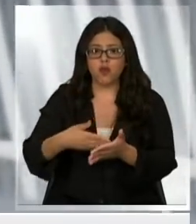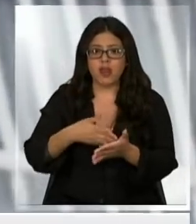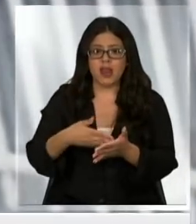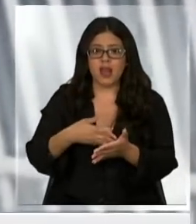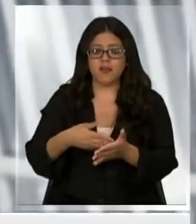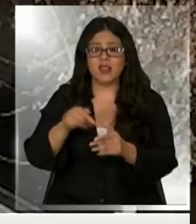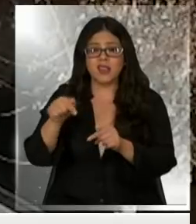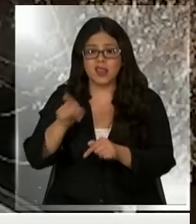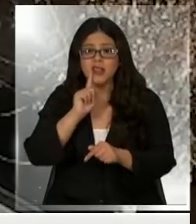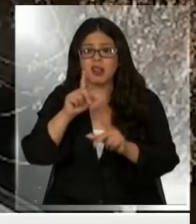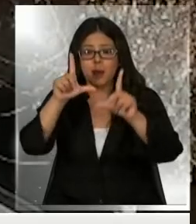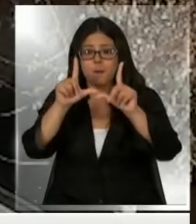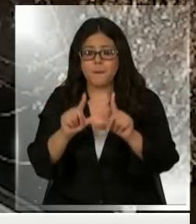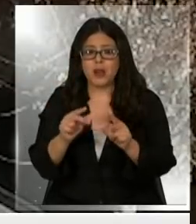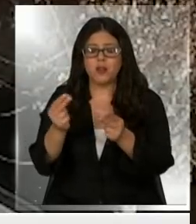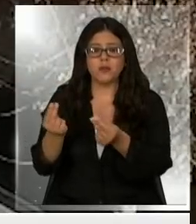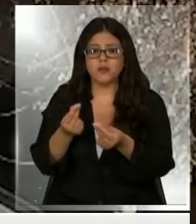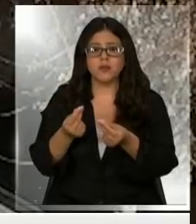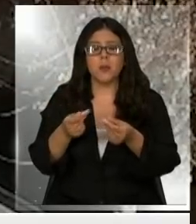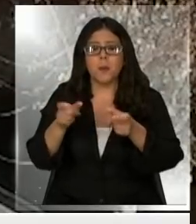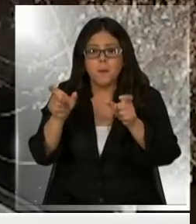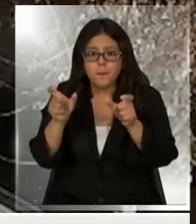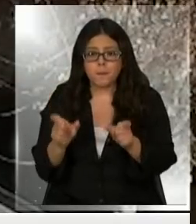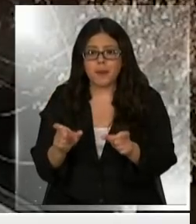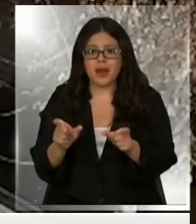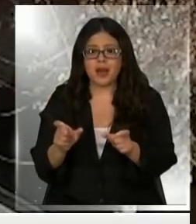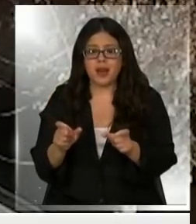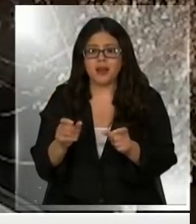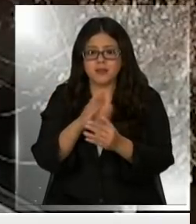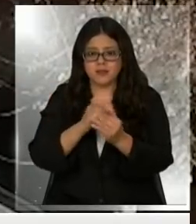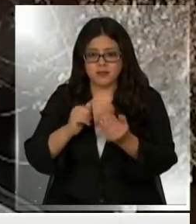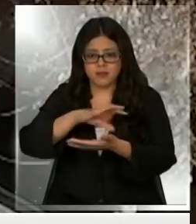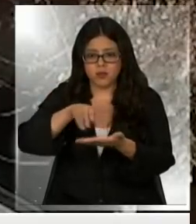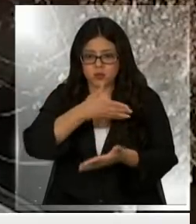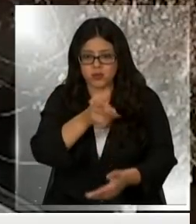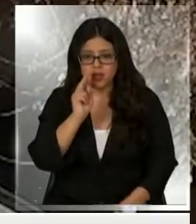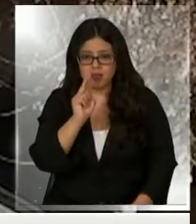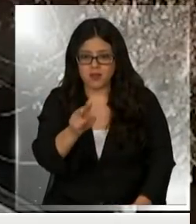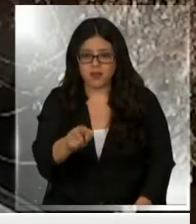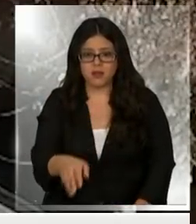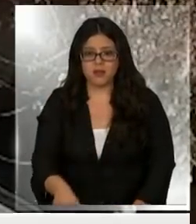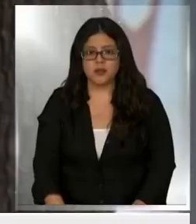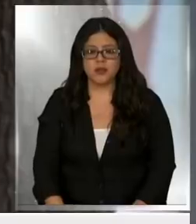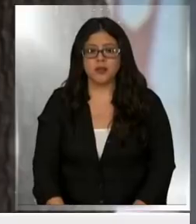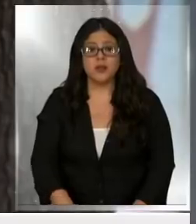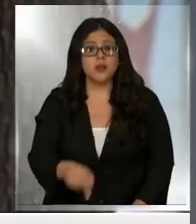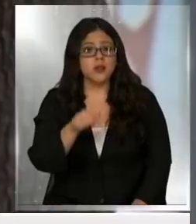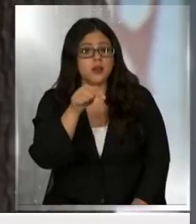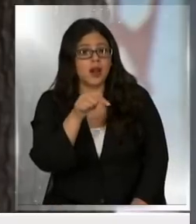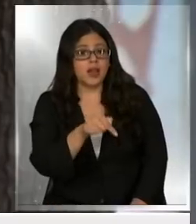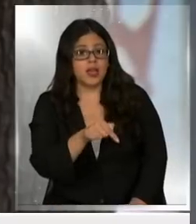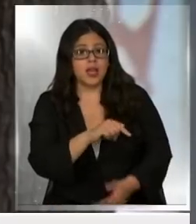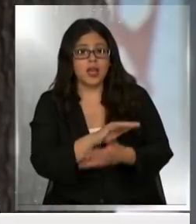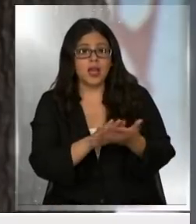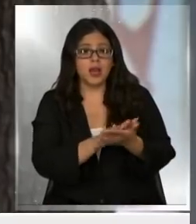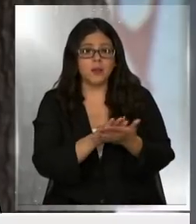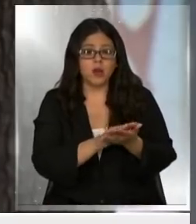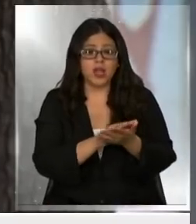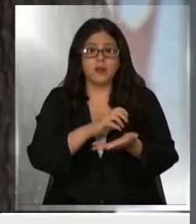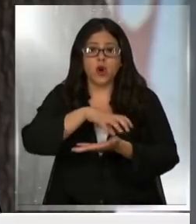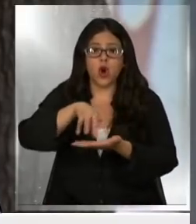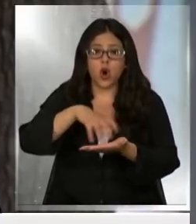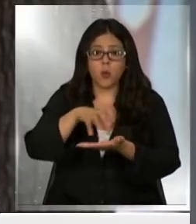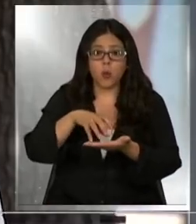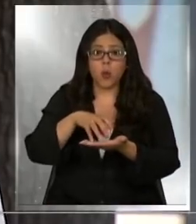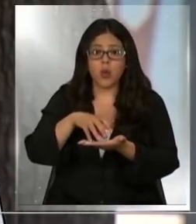y que tienen menos recursos para seguridad, como Quinta Normal. No se explica que, por ejemplo, en comunas del